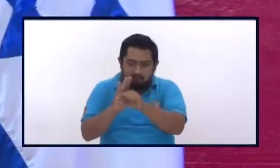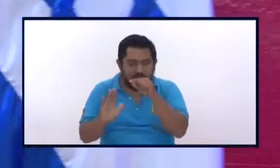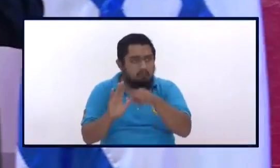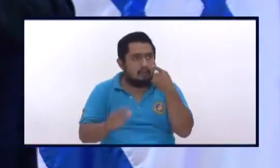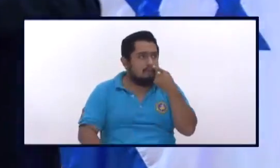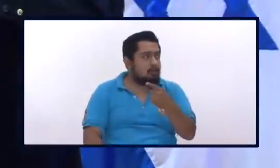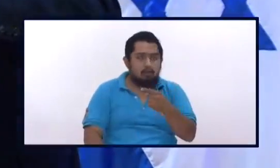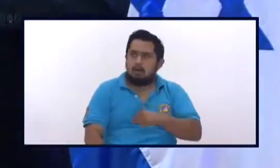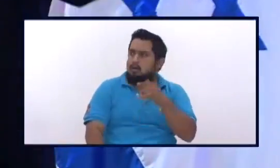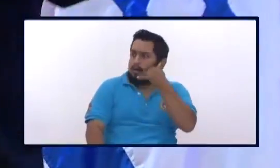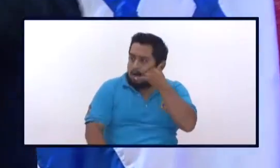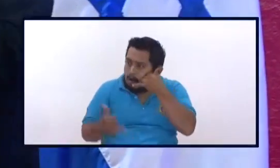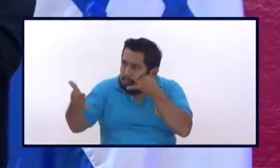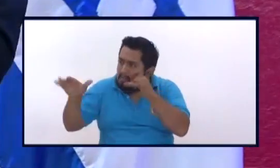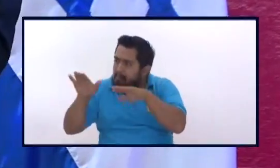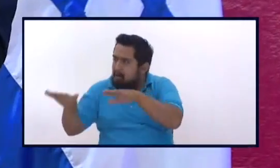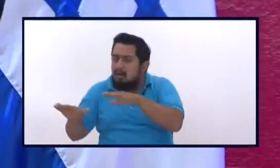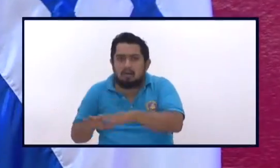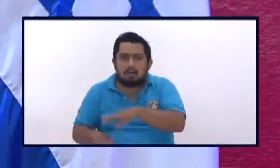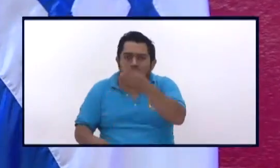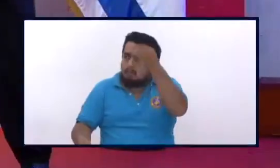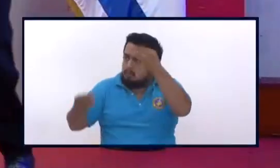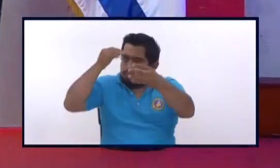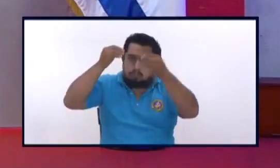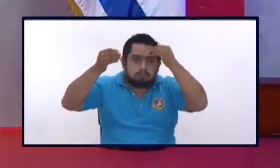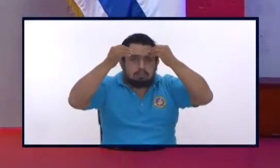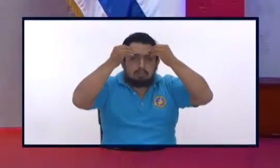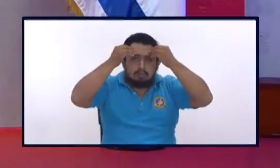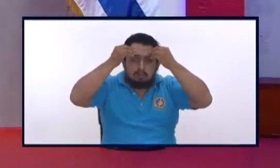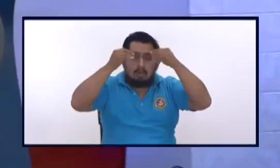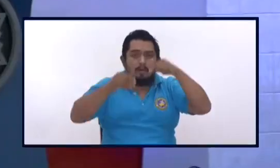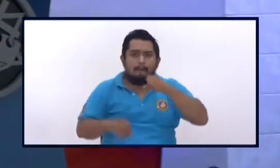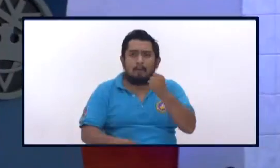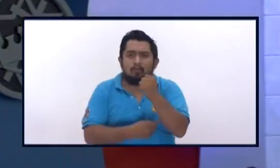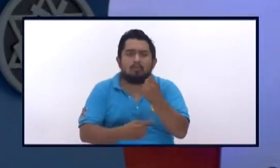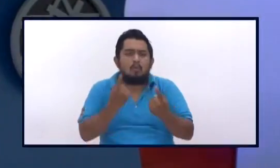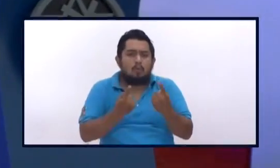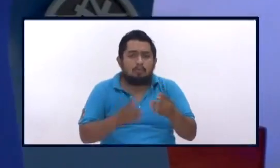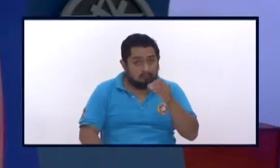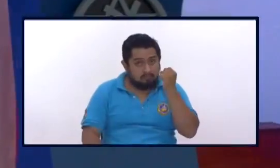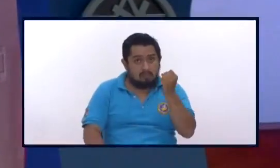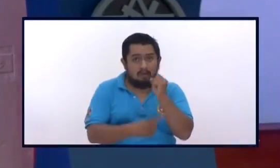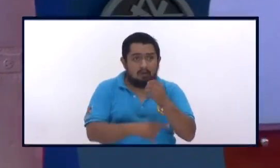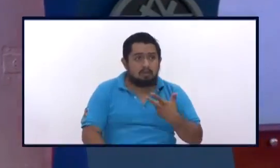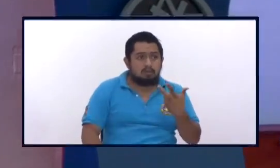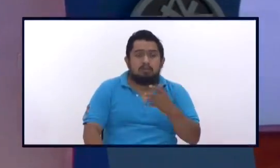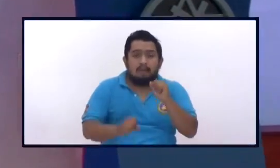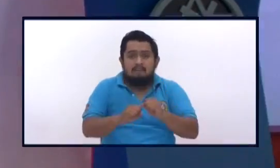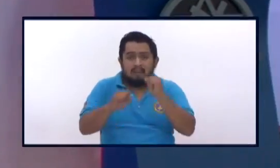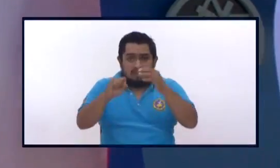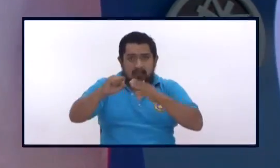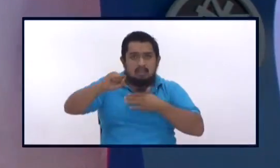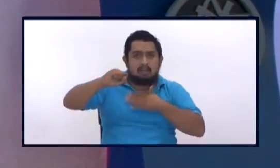biblia hombre qué bonito es saber aprender de todo el mundo pero ese no es el punto de hoy el punto es que nuestra fuerza y